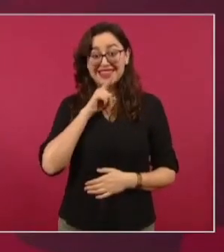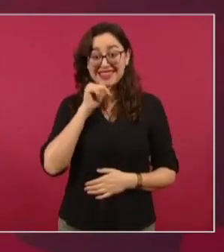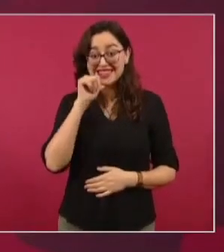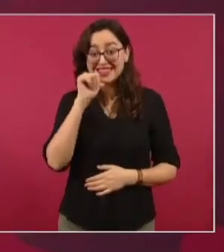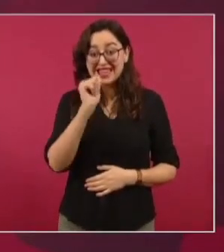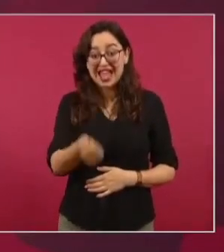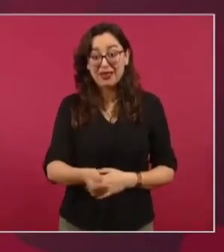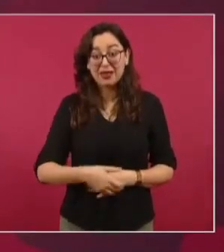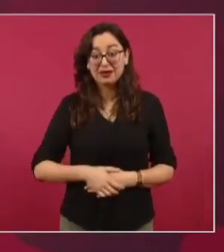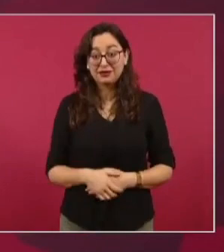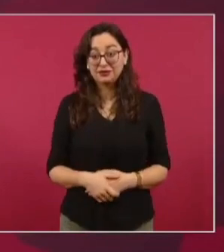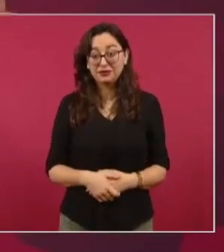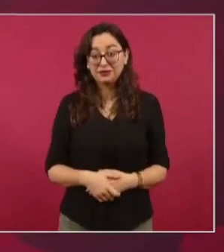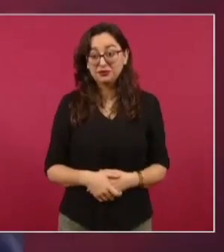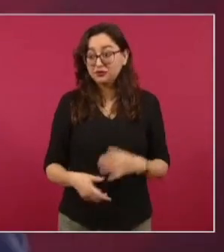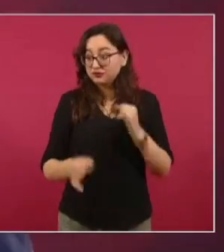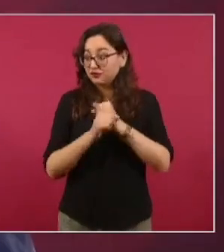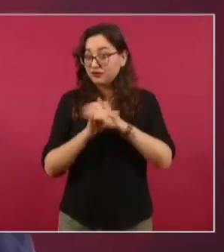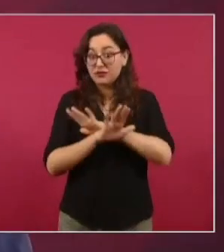es como